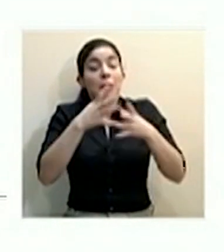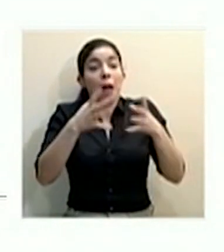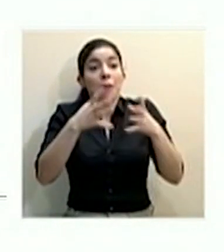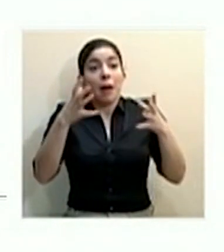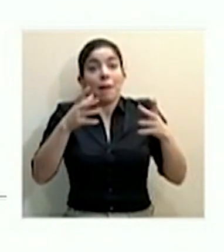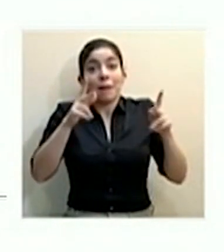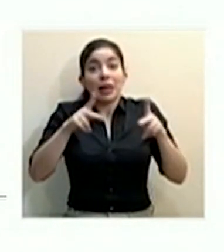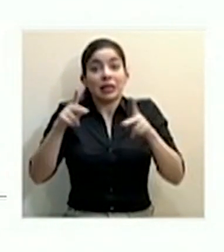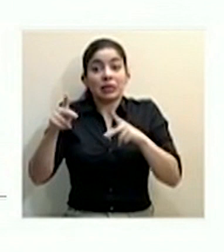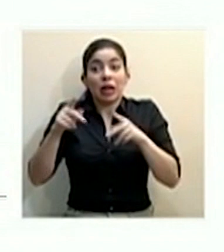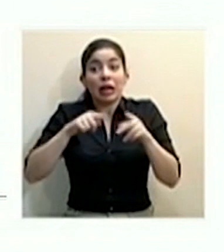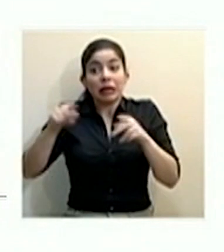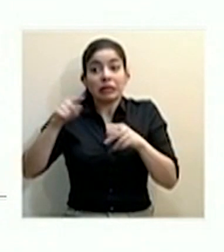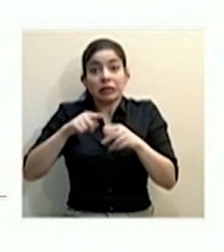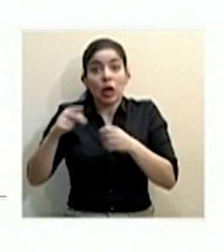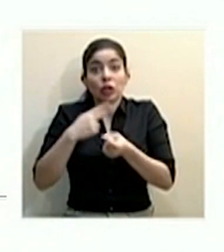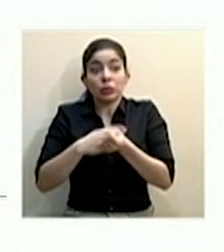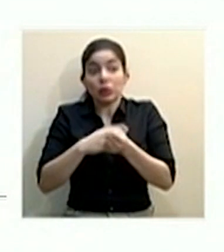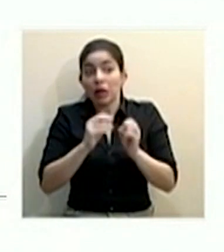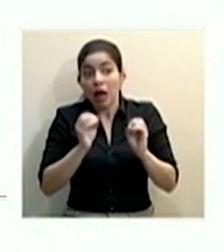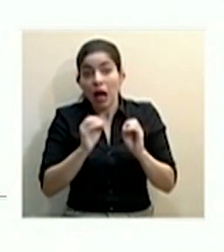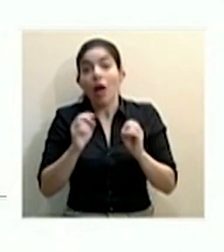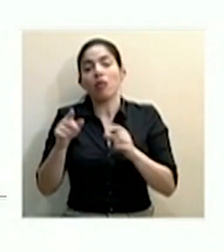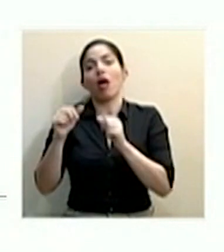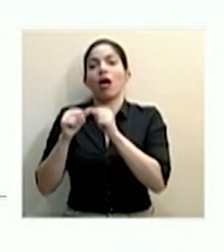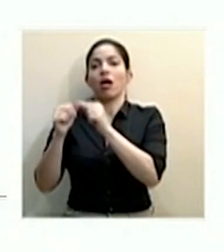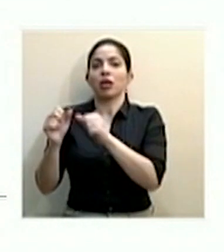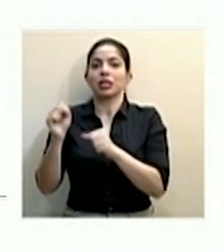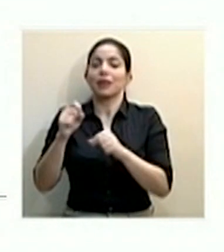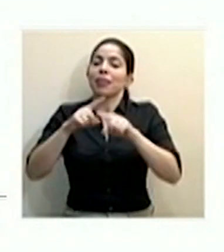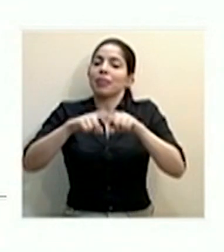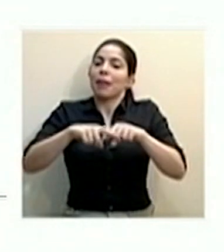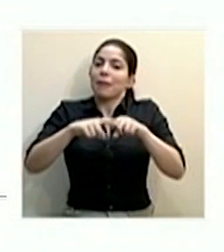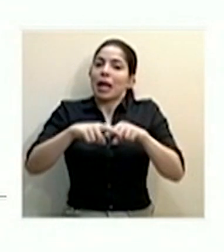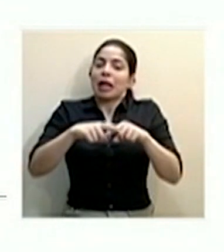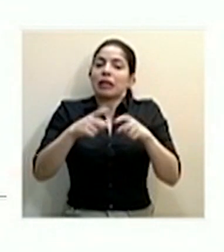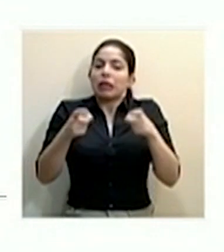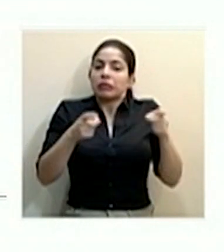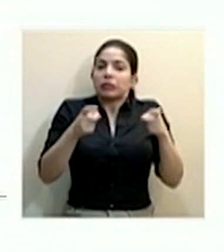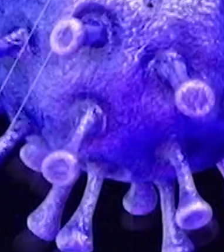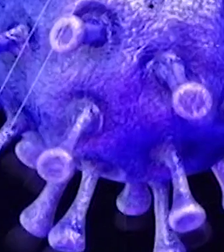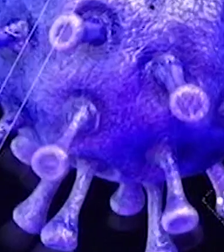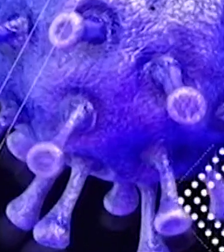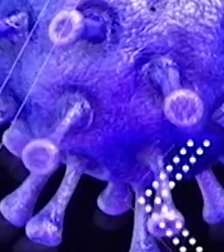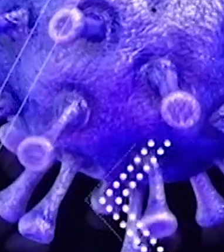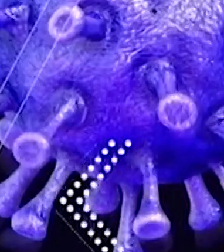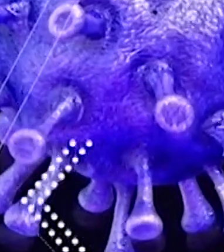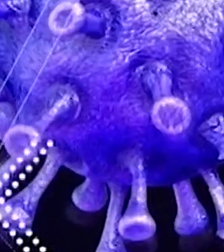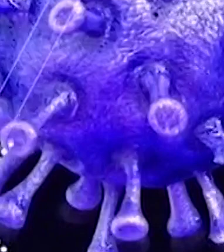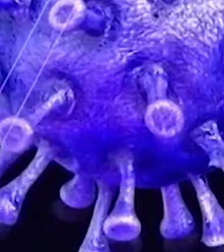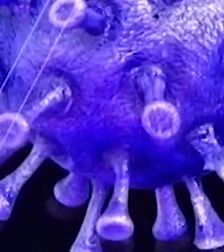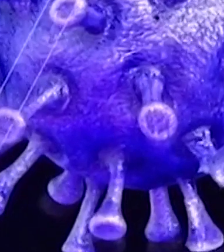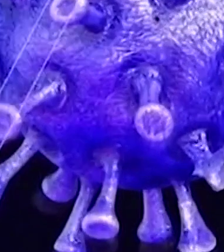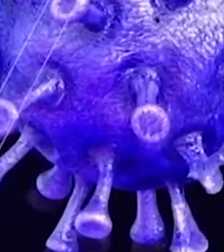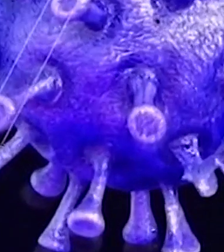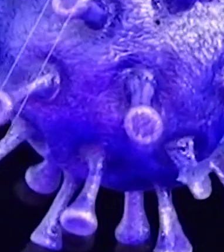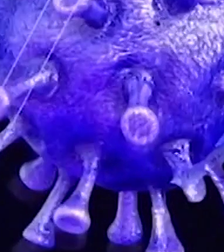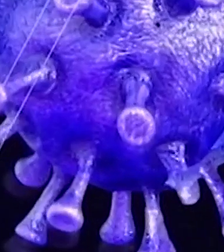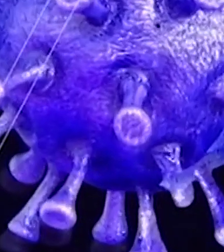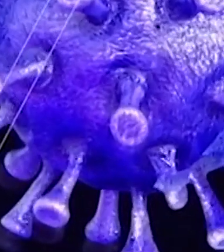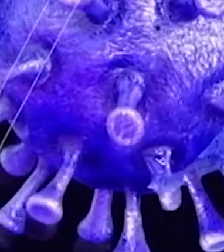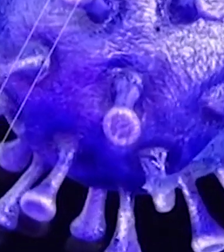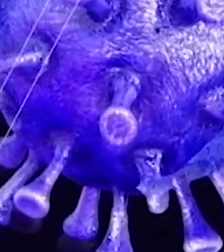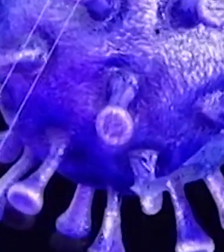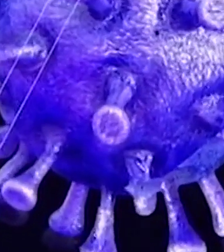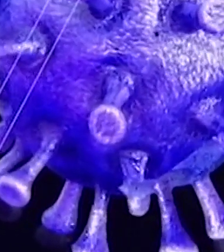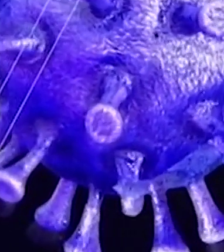personas ingresadas en los servicios de salud. Así que, como les digo, esto depende y lo vamos jalando todos y todas. La segunda fase comprende del